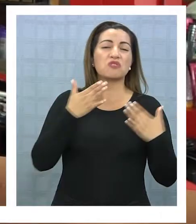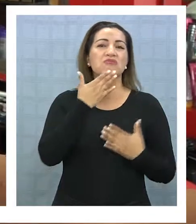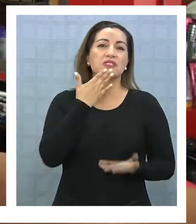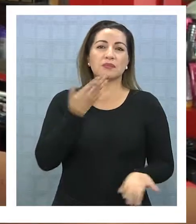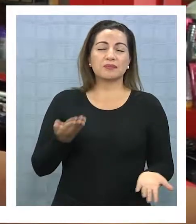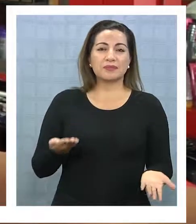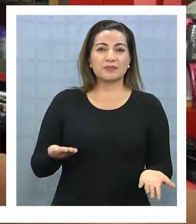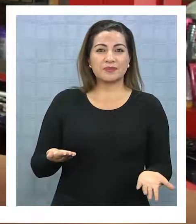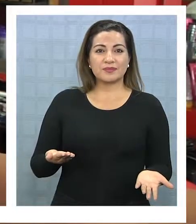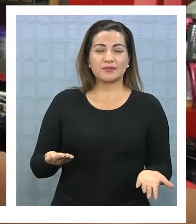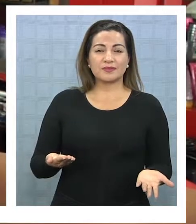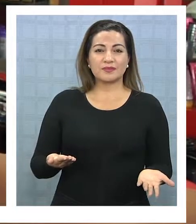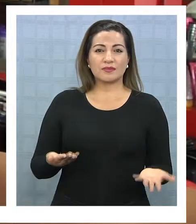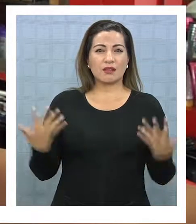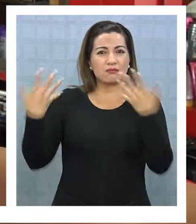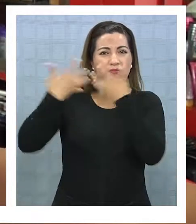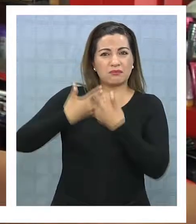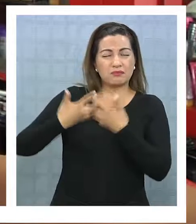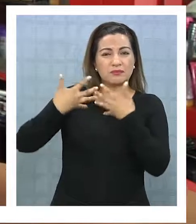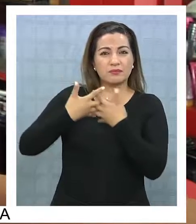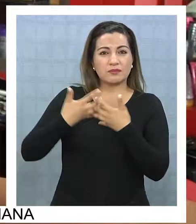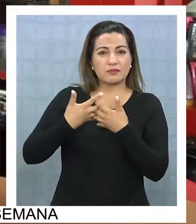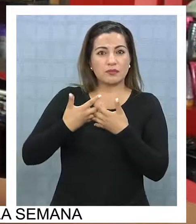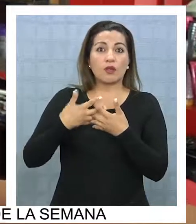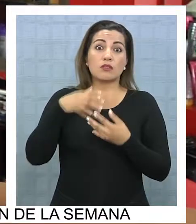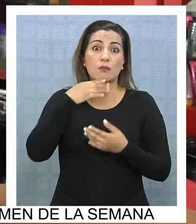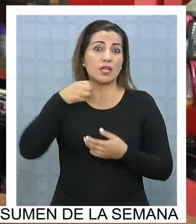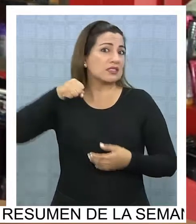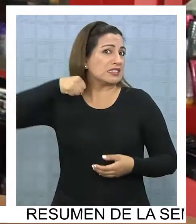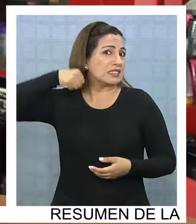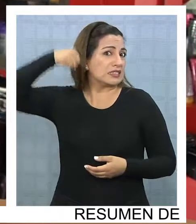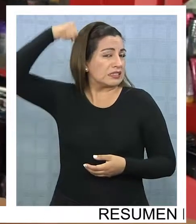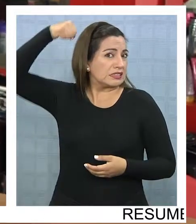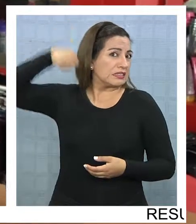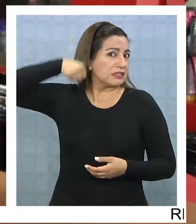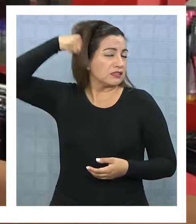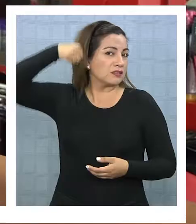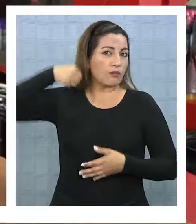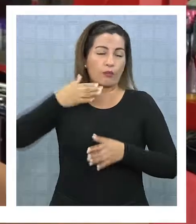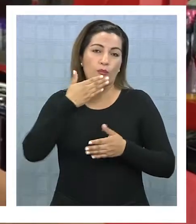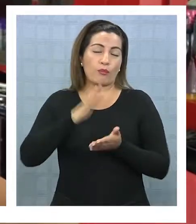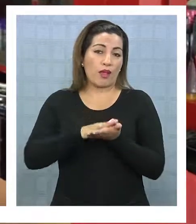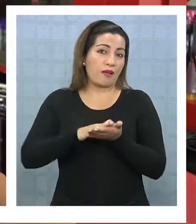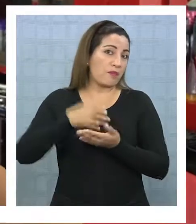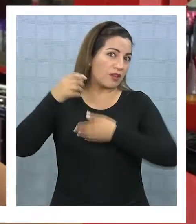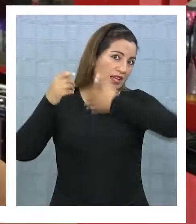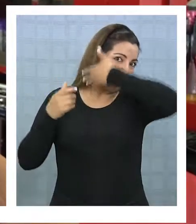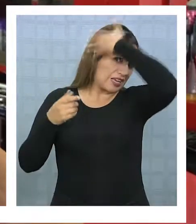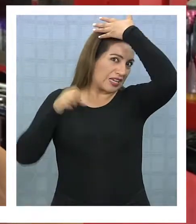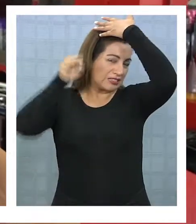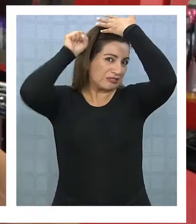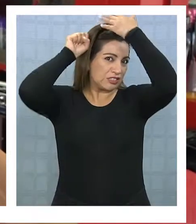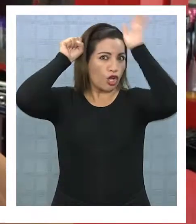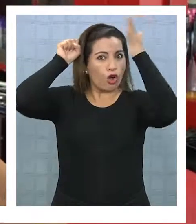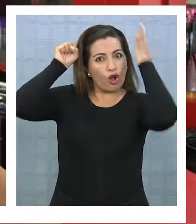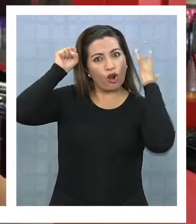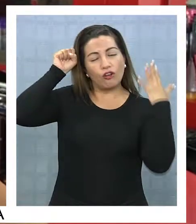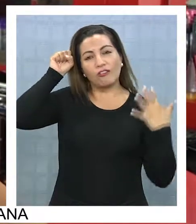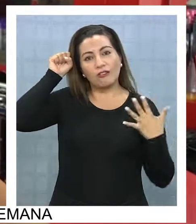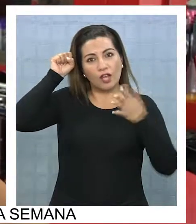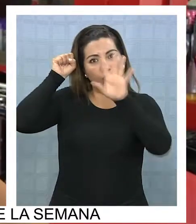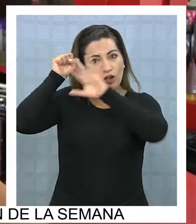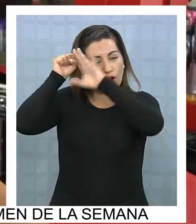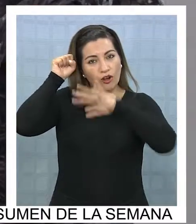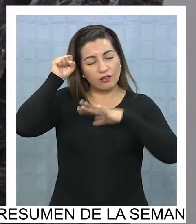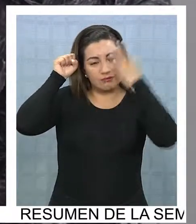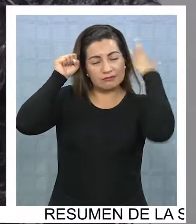mezclado con rapado. Puedo tener un lado rapado y puedo tener un arco iris acá o puedo tener un arco